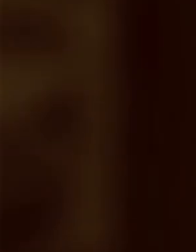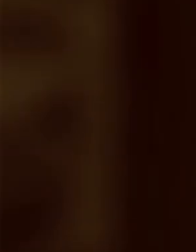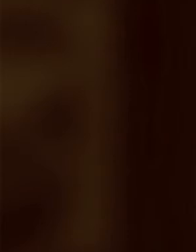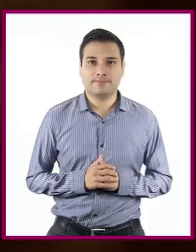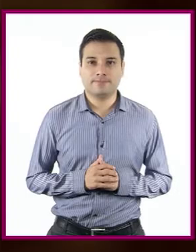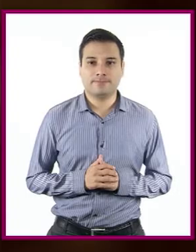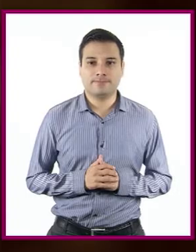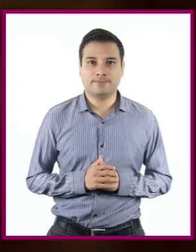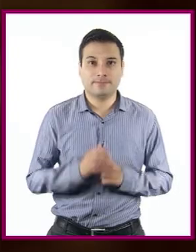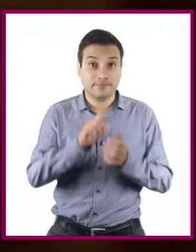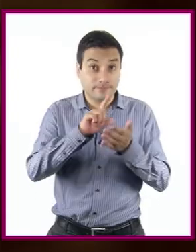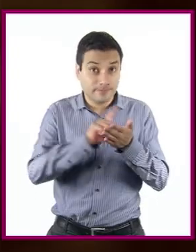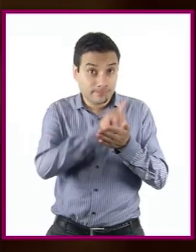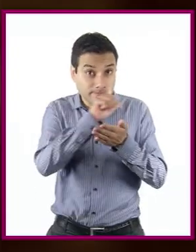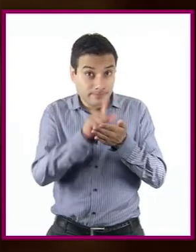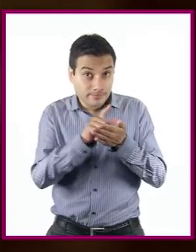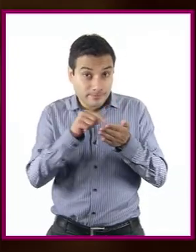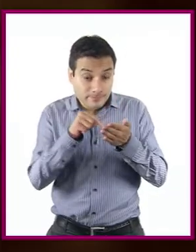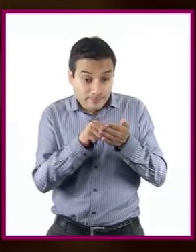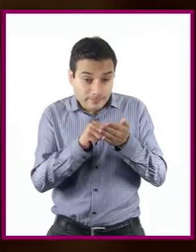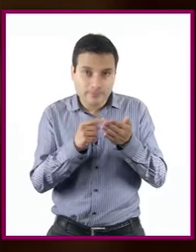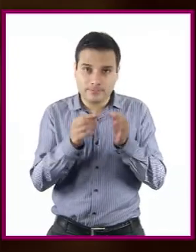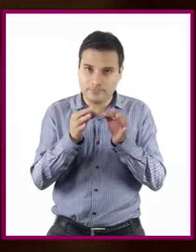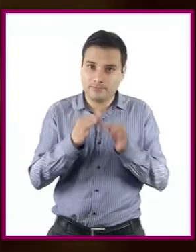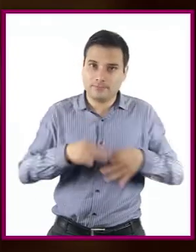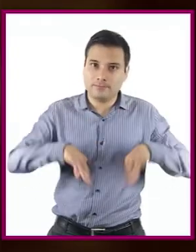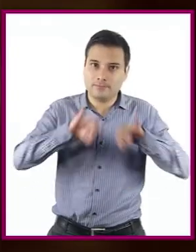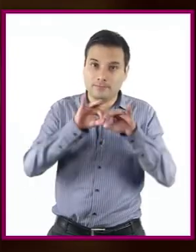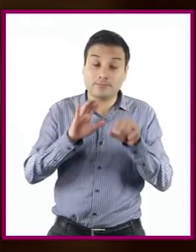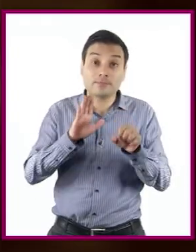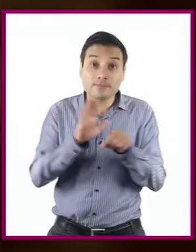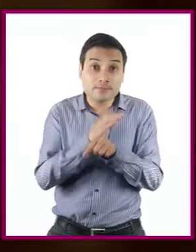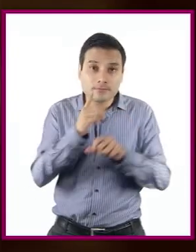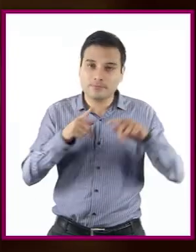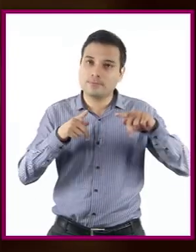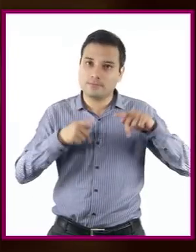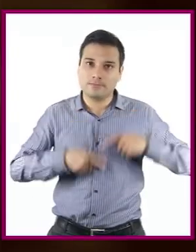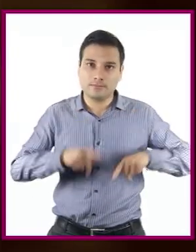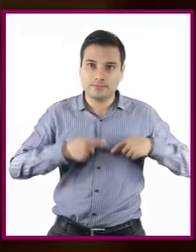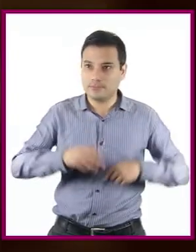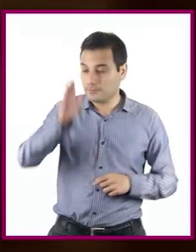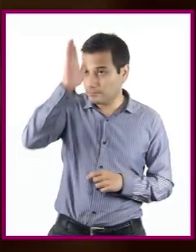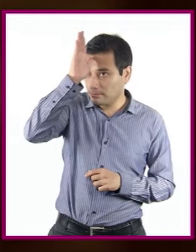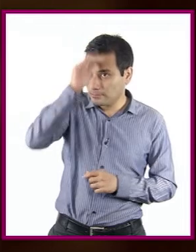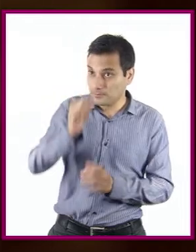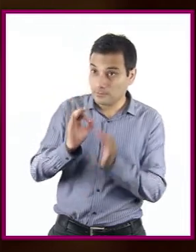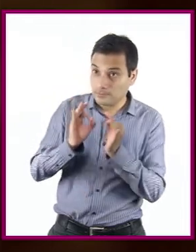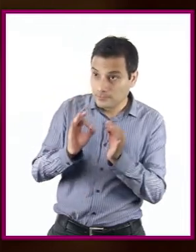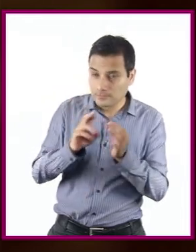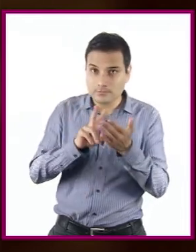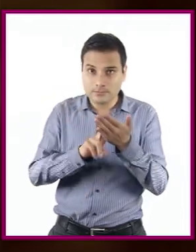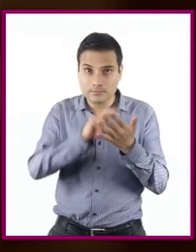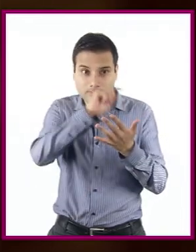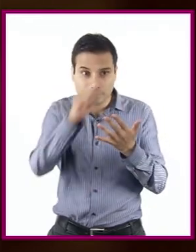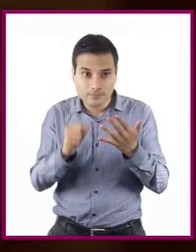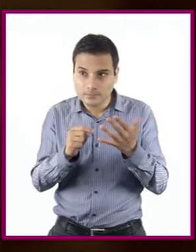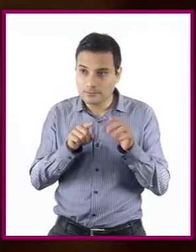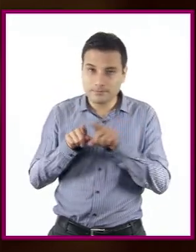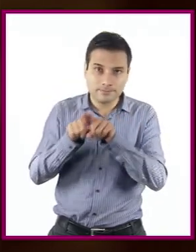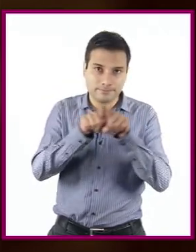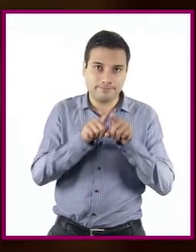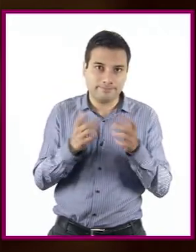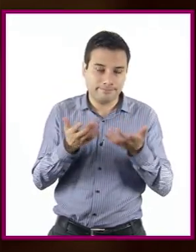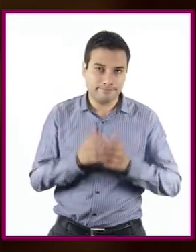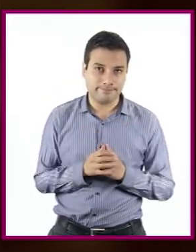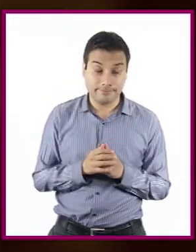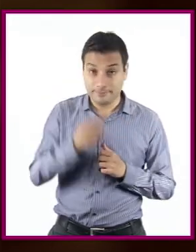Las leyes son importantes porque expresan un acuerdo de la sociedad sobre lo que son sus valores compartidos. En México, la igualdad